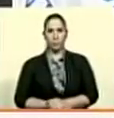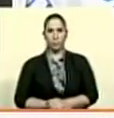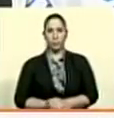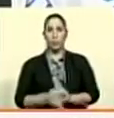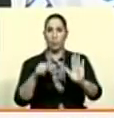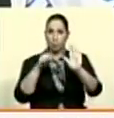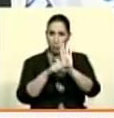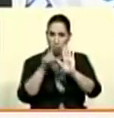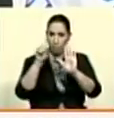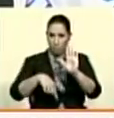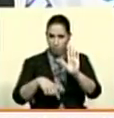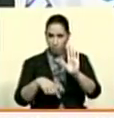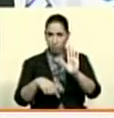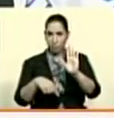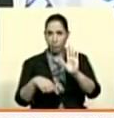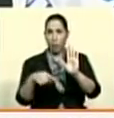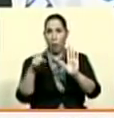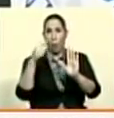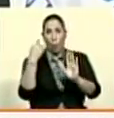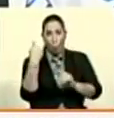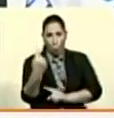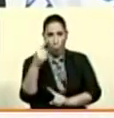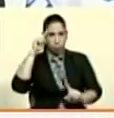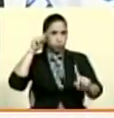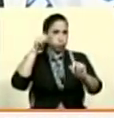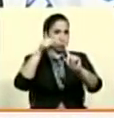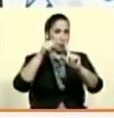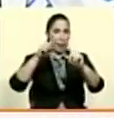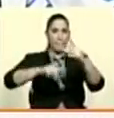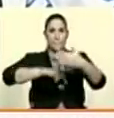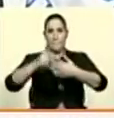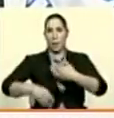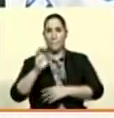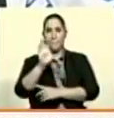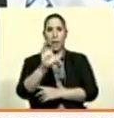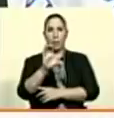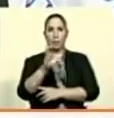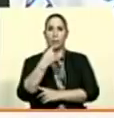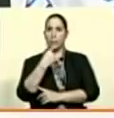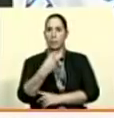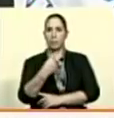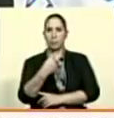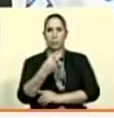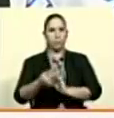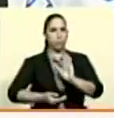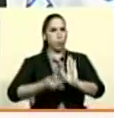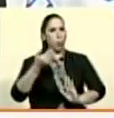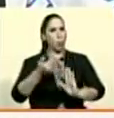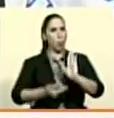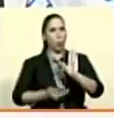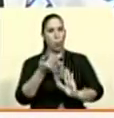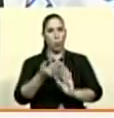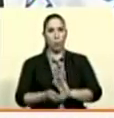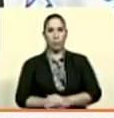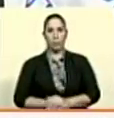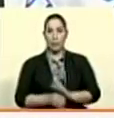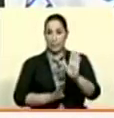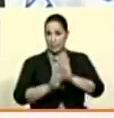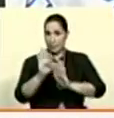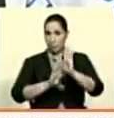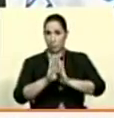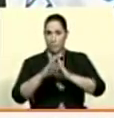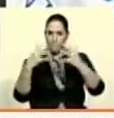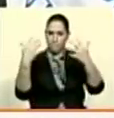Considerando que uno de los objetivos del Plan de la Patria indica que es fundamental desarrollar una